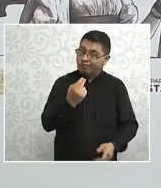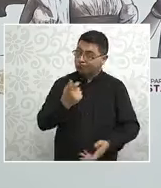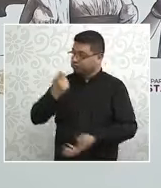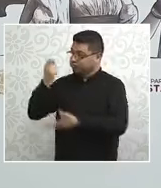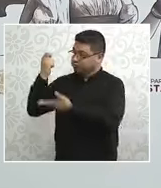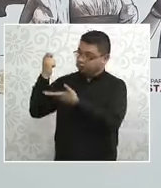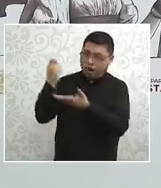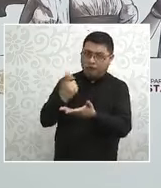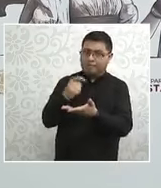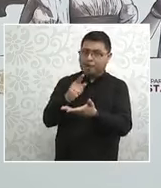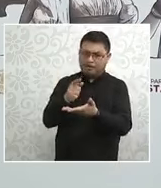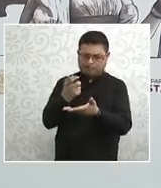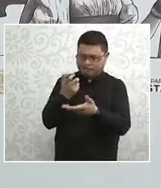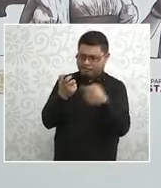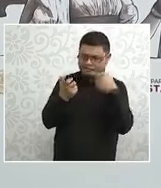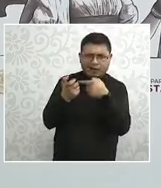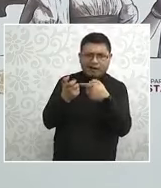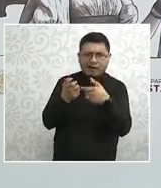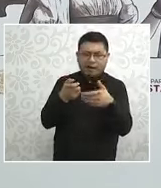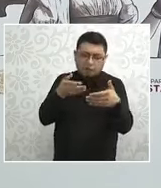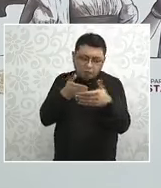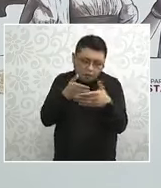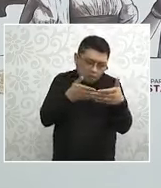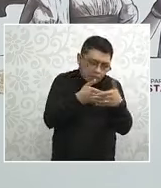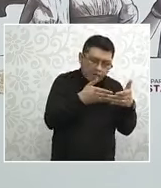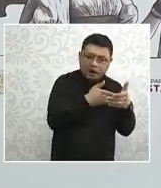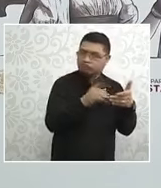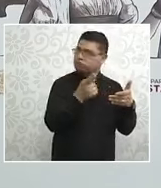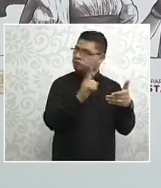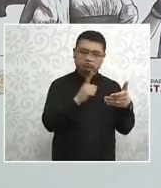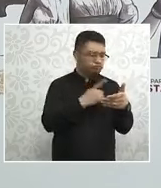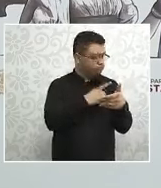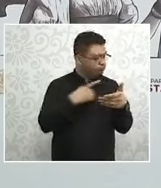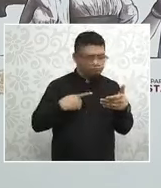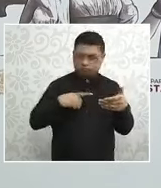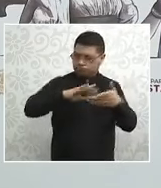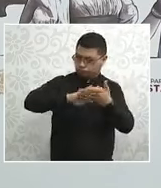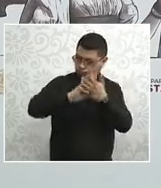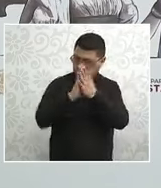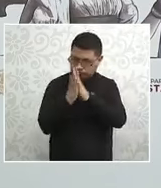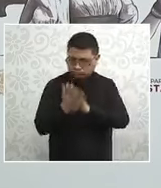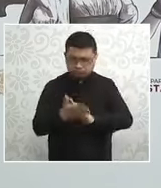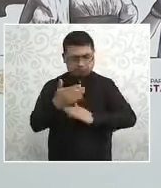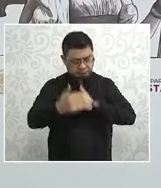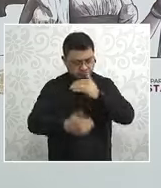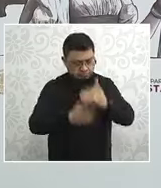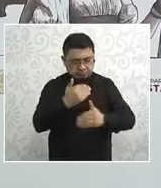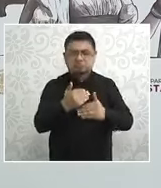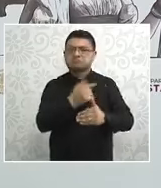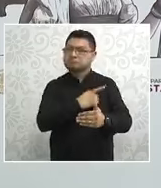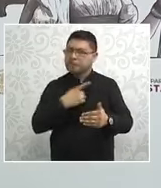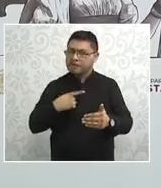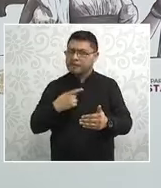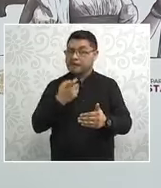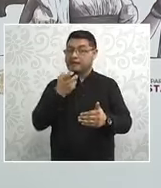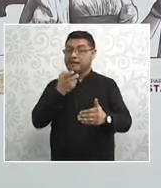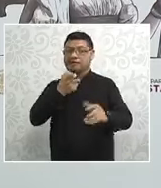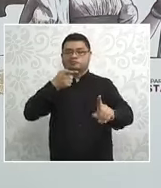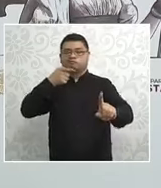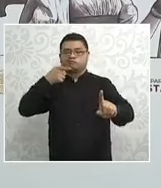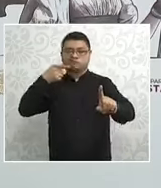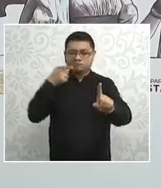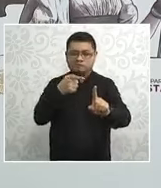ser un obstáculo para que nuestros hijos se queden sin estudiar Ese es el objetivo de la